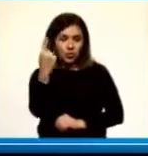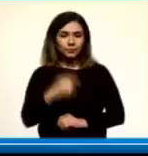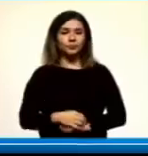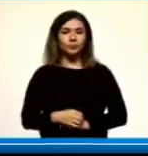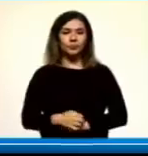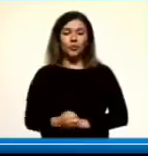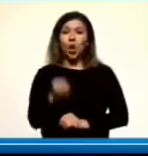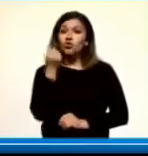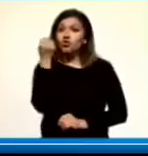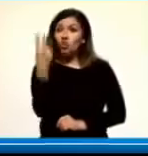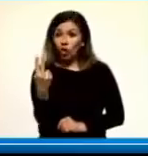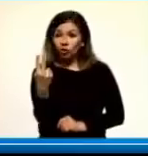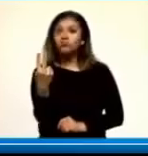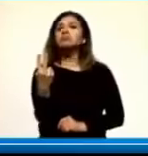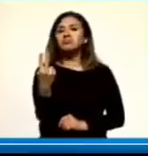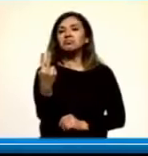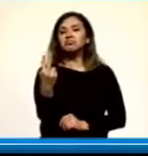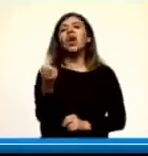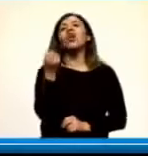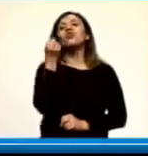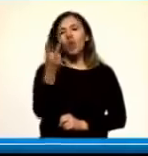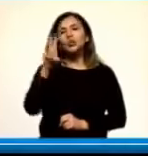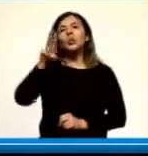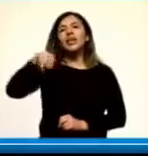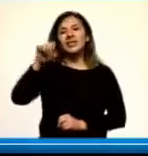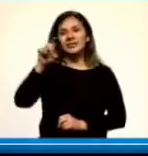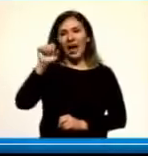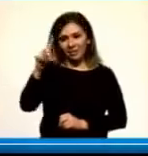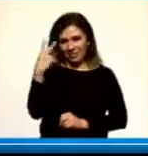2 pelotitas son 2 unidades.